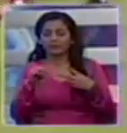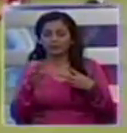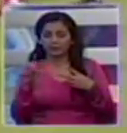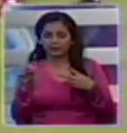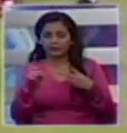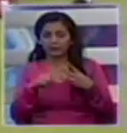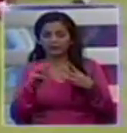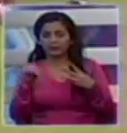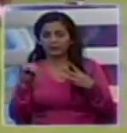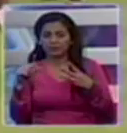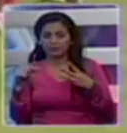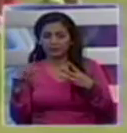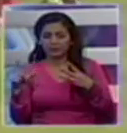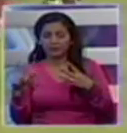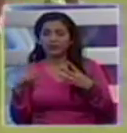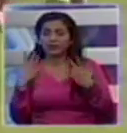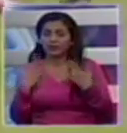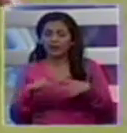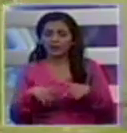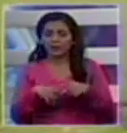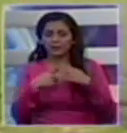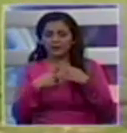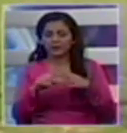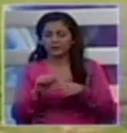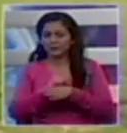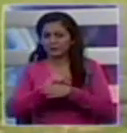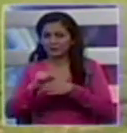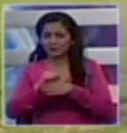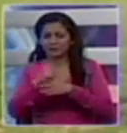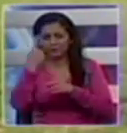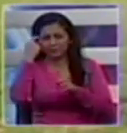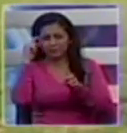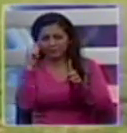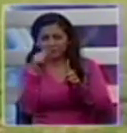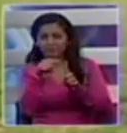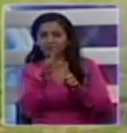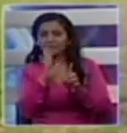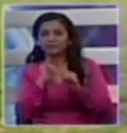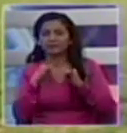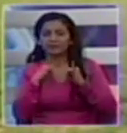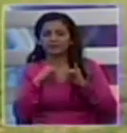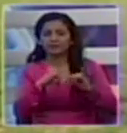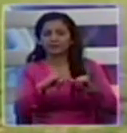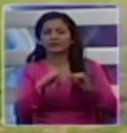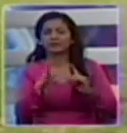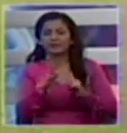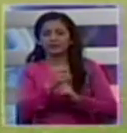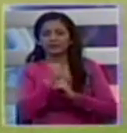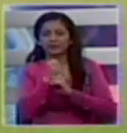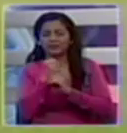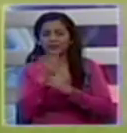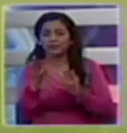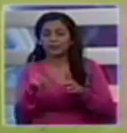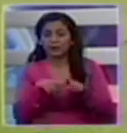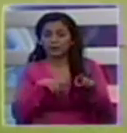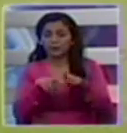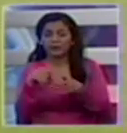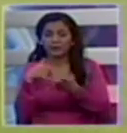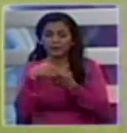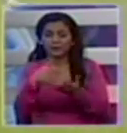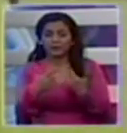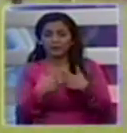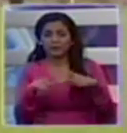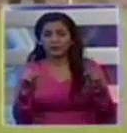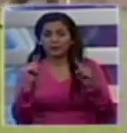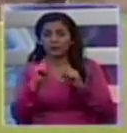Barcelona inició con trabajos de cancha la pretemporada con miras a realizar una buena campaña tanto en Copa Libertadores de América como el Campeonato